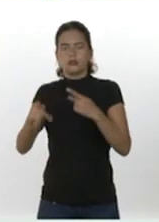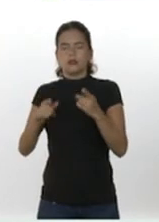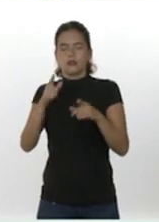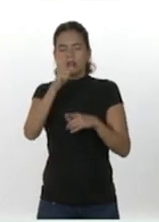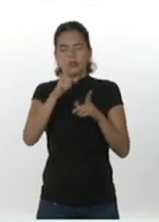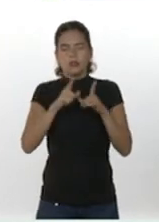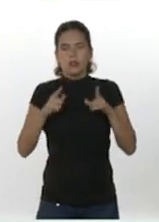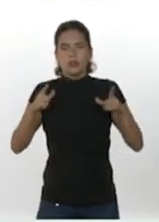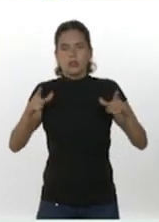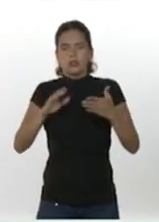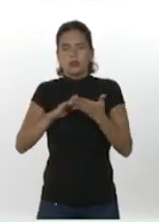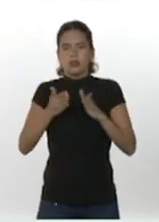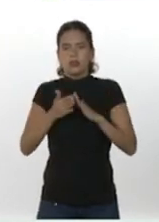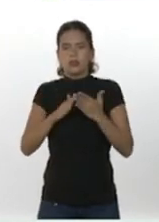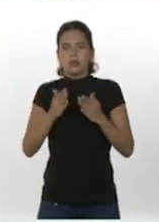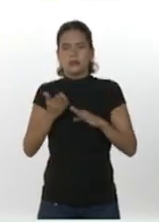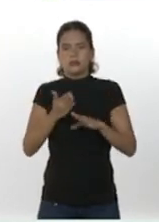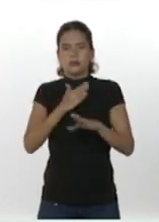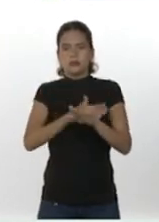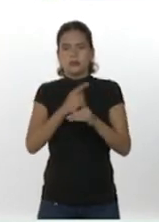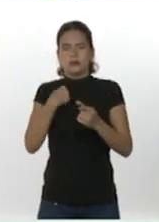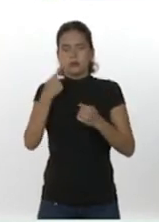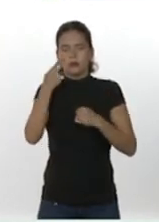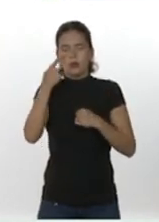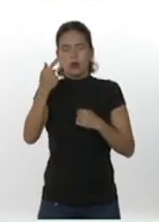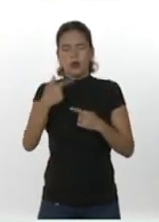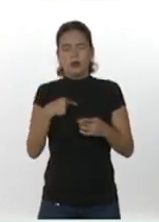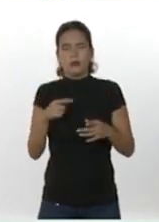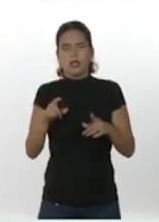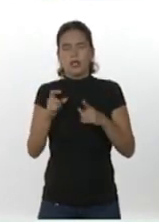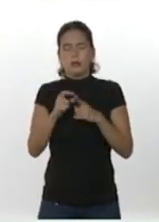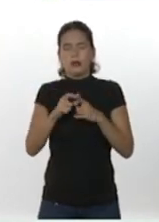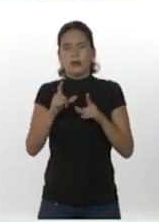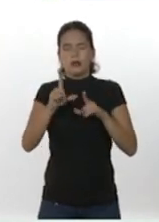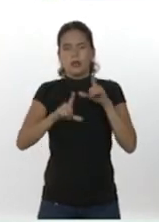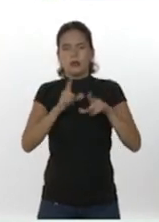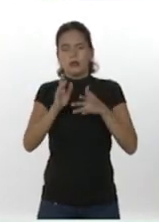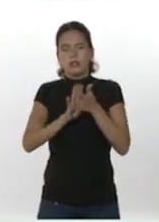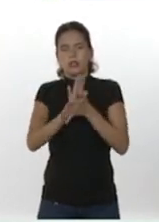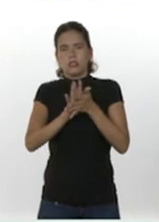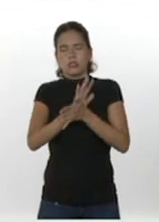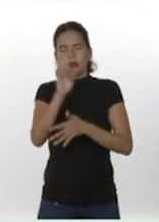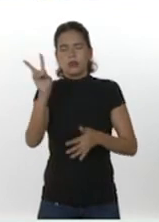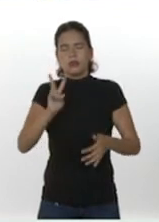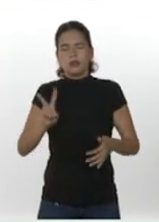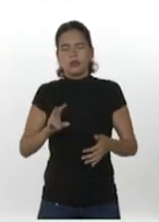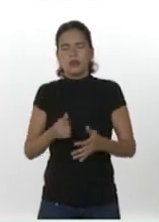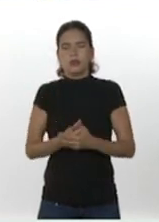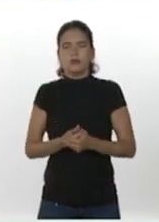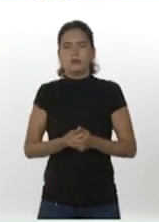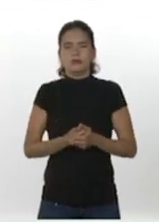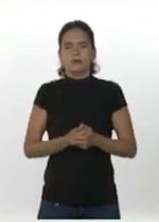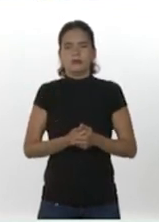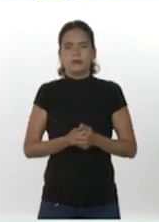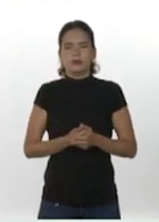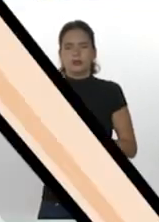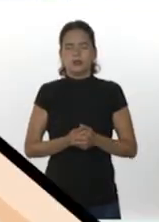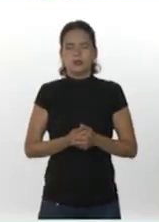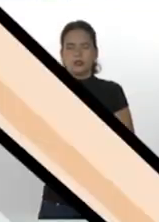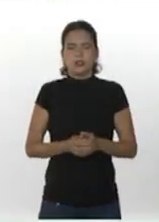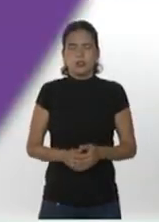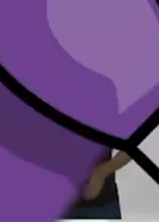comunitario. Antes de continuar, vamos a ver nuestro acostumbrado video tutorial en lengua de señas venezolana de la mano de la profesora Yolibel Aponte.